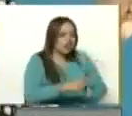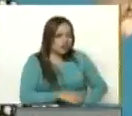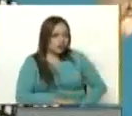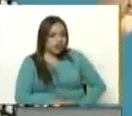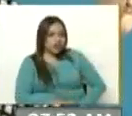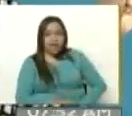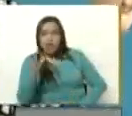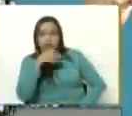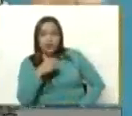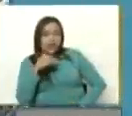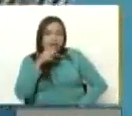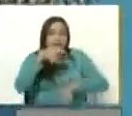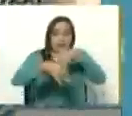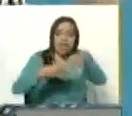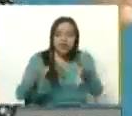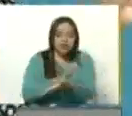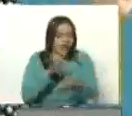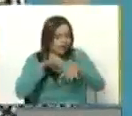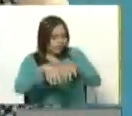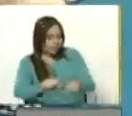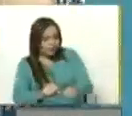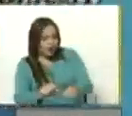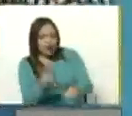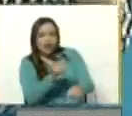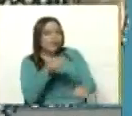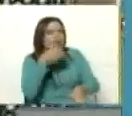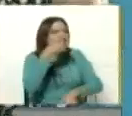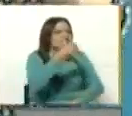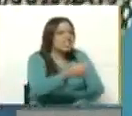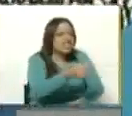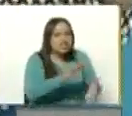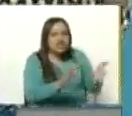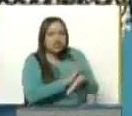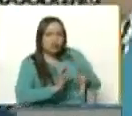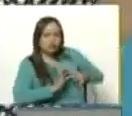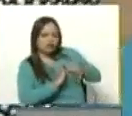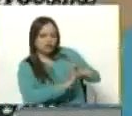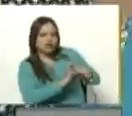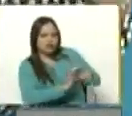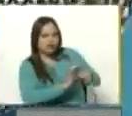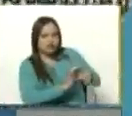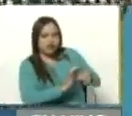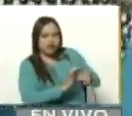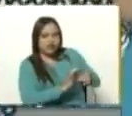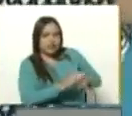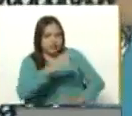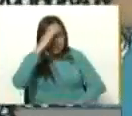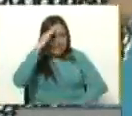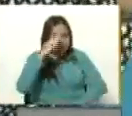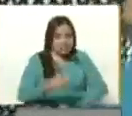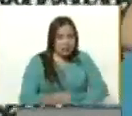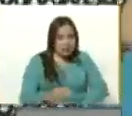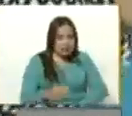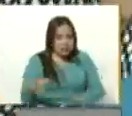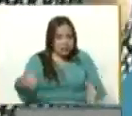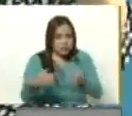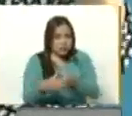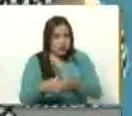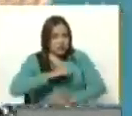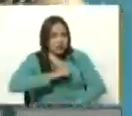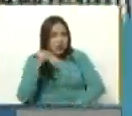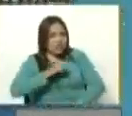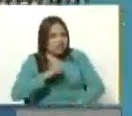van a hablar del capitalismo, que no van a hablar sobre los lazos de la militarización, entre la militarización de la